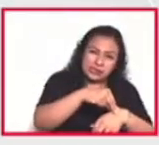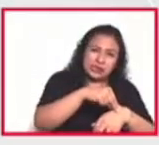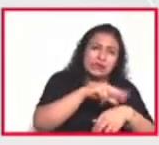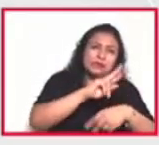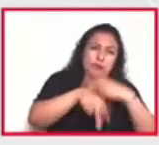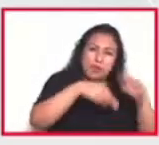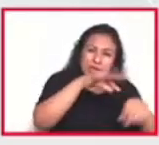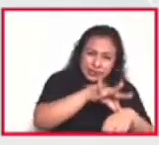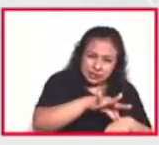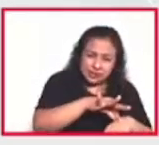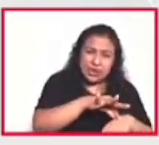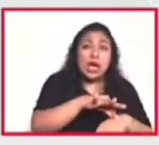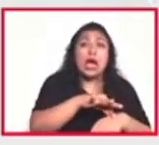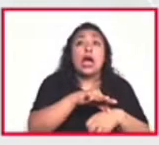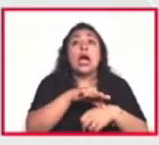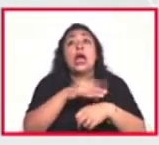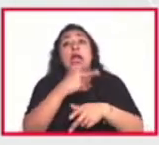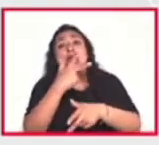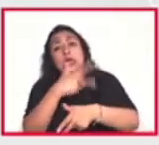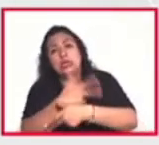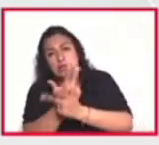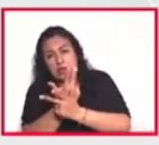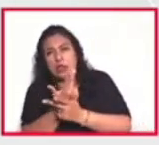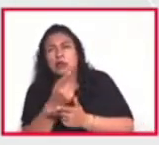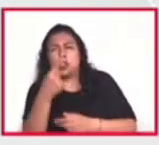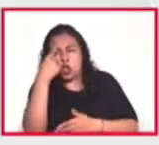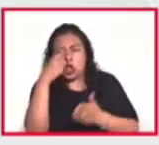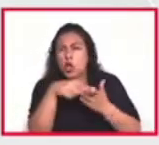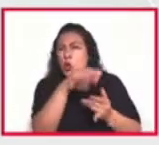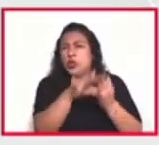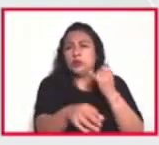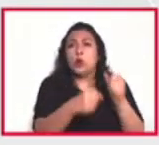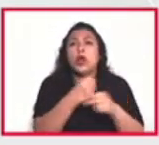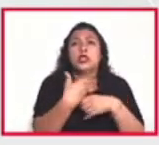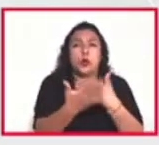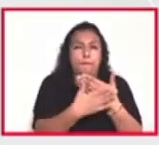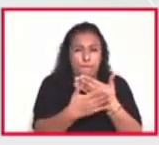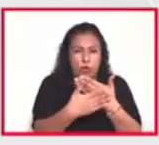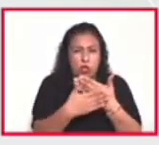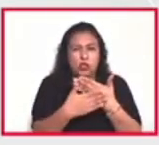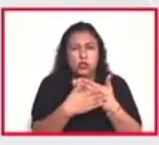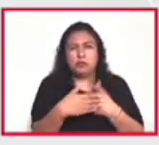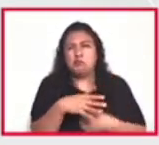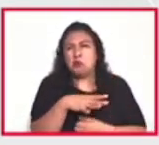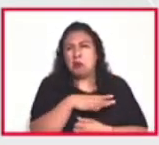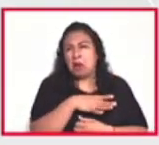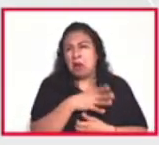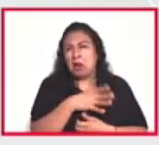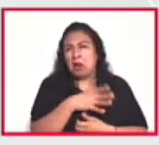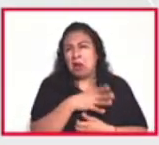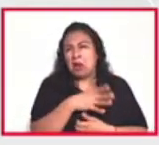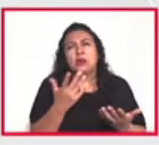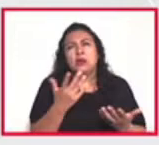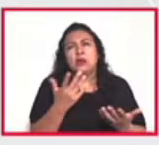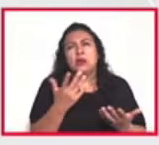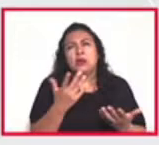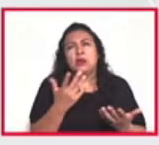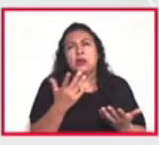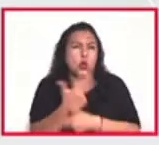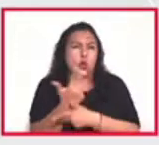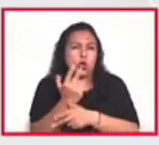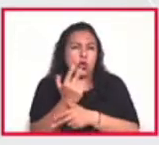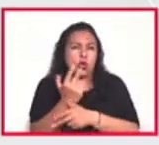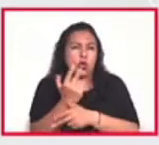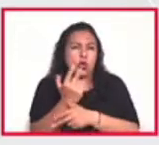entrega, que supongo que a final de año, en la entrega próxima que haremos, será plenamente virtual, será tal